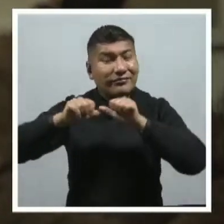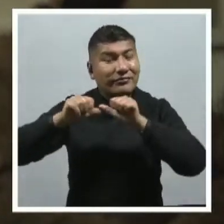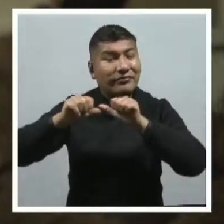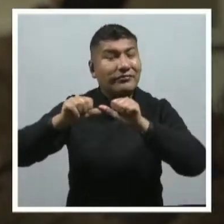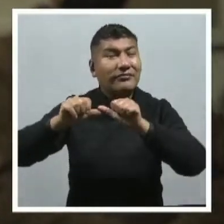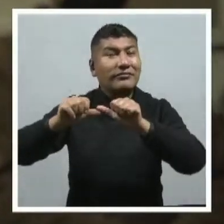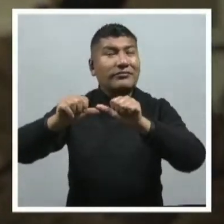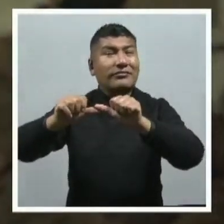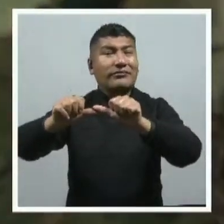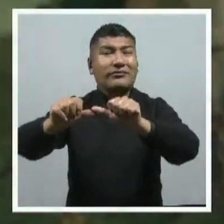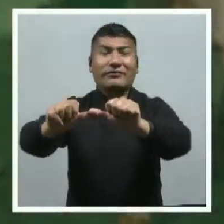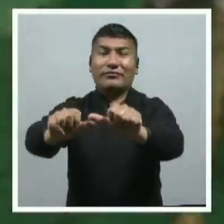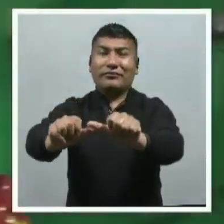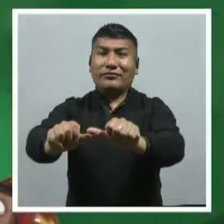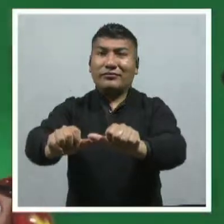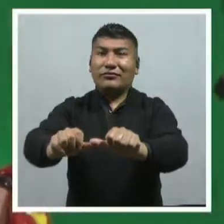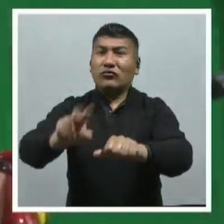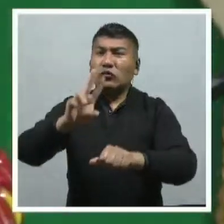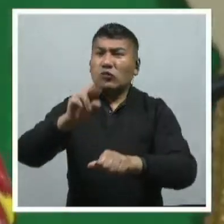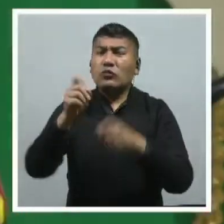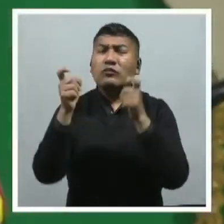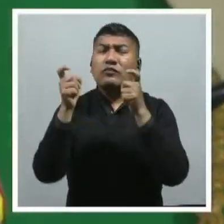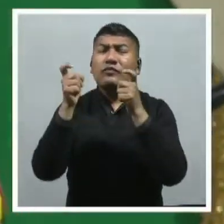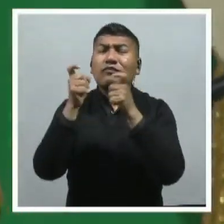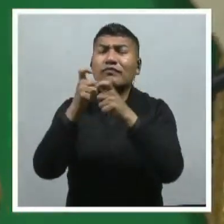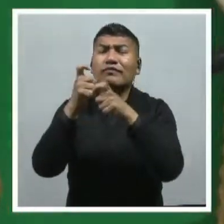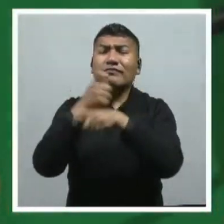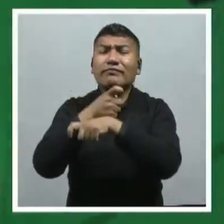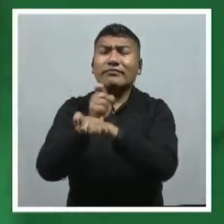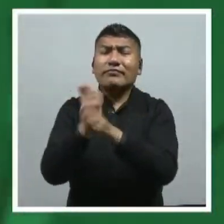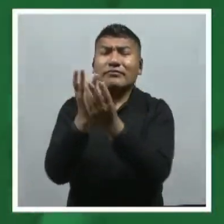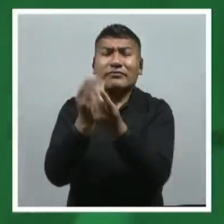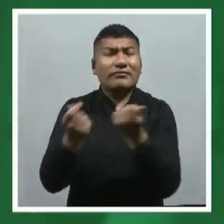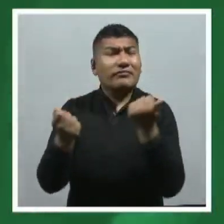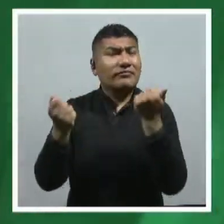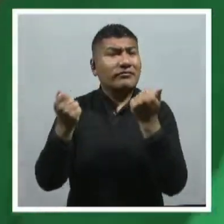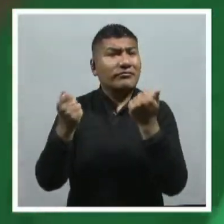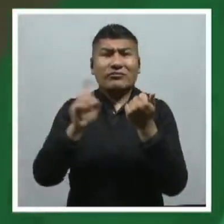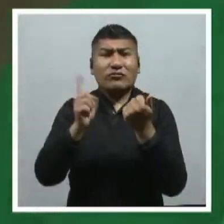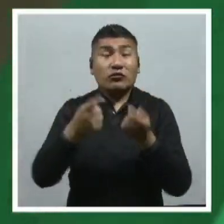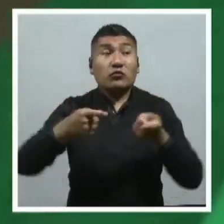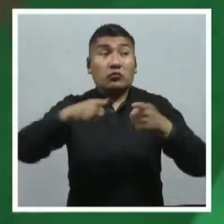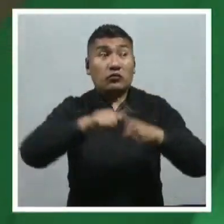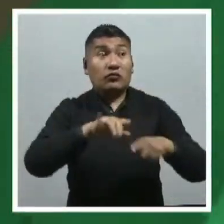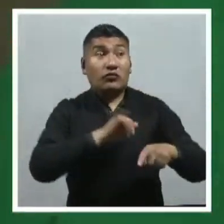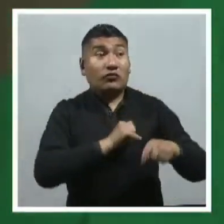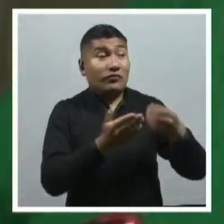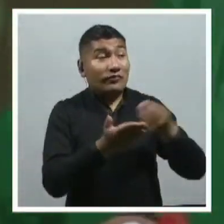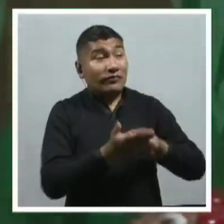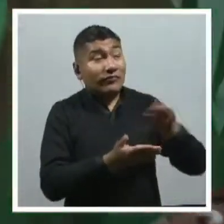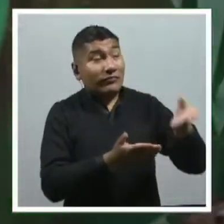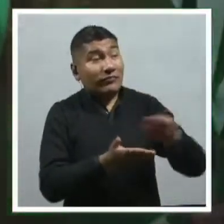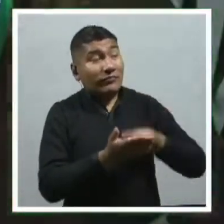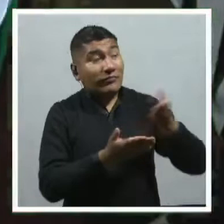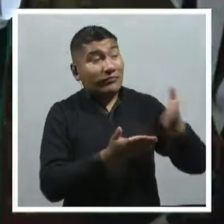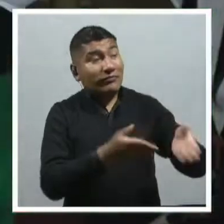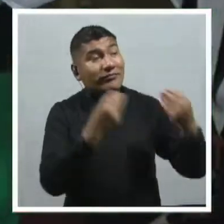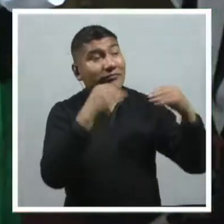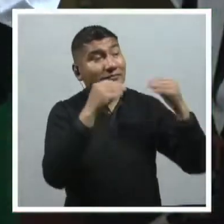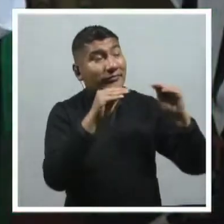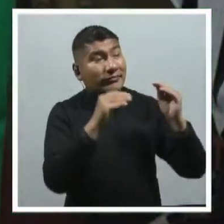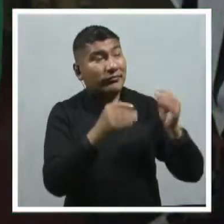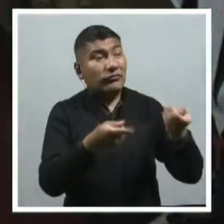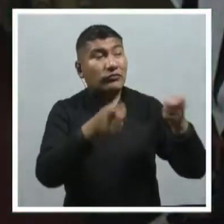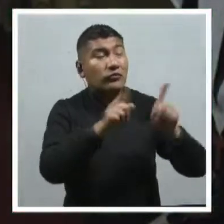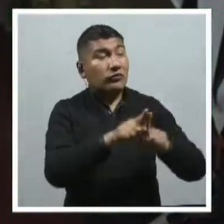permanente. No es un ratito nomás. No es paz cuando estoy gastando en el supermercado, cuando